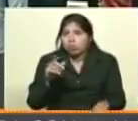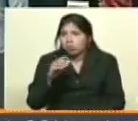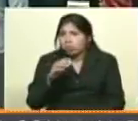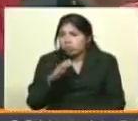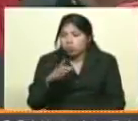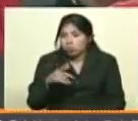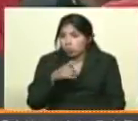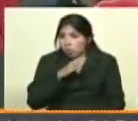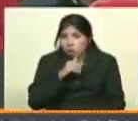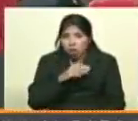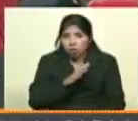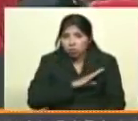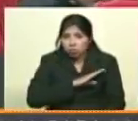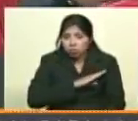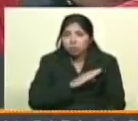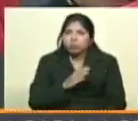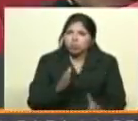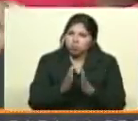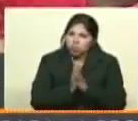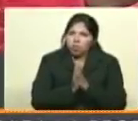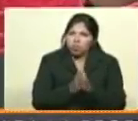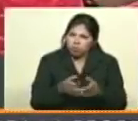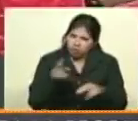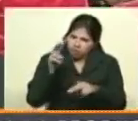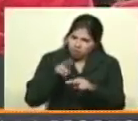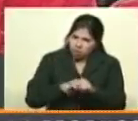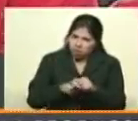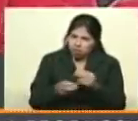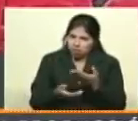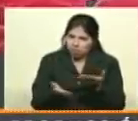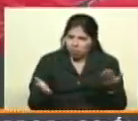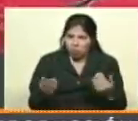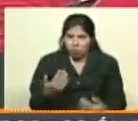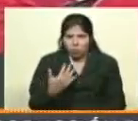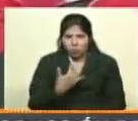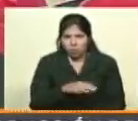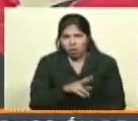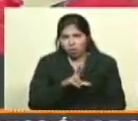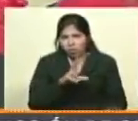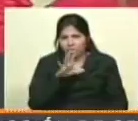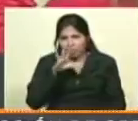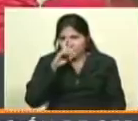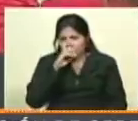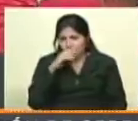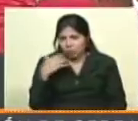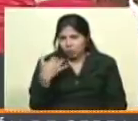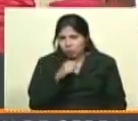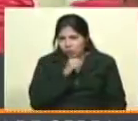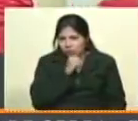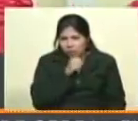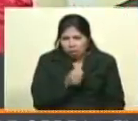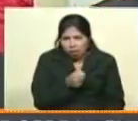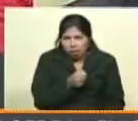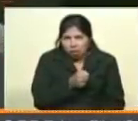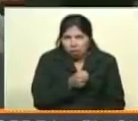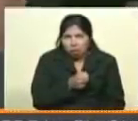favor. Arle Herrera, puede sentarse ahí. Ya tiene 85, ¿no? Claro. 85 sillas.